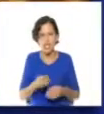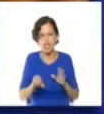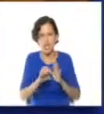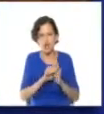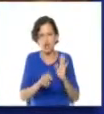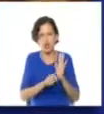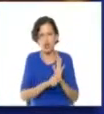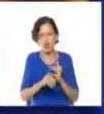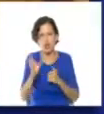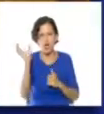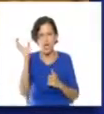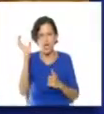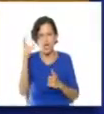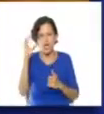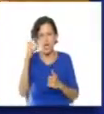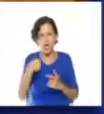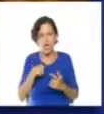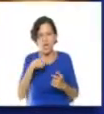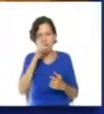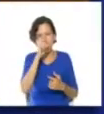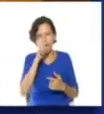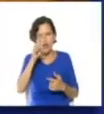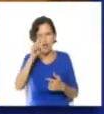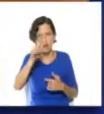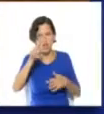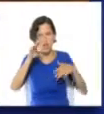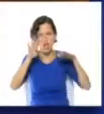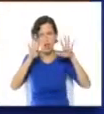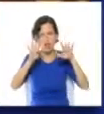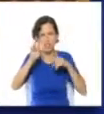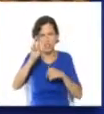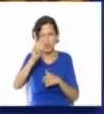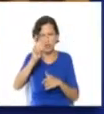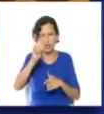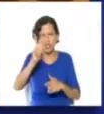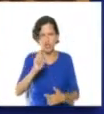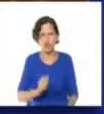Caracas. Asimismo, en el año de 1922,